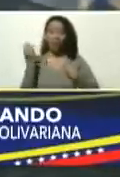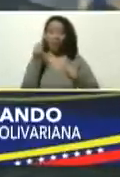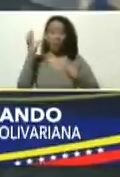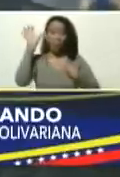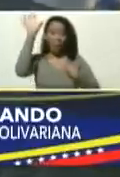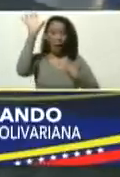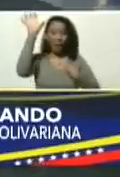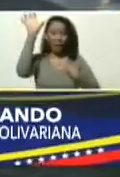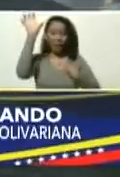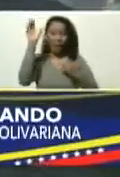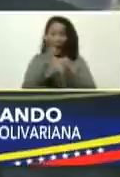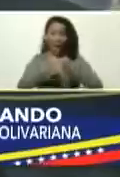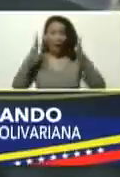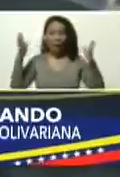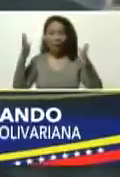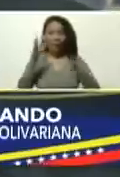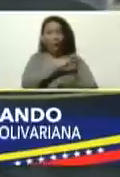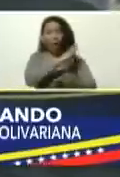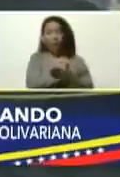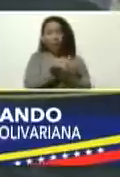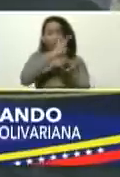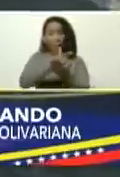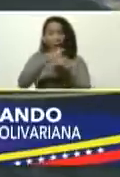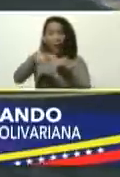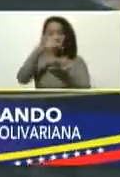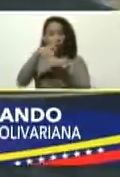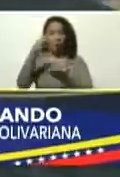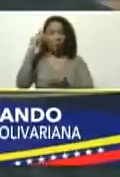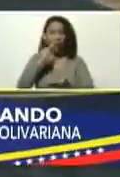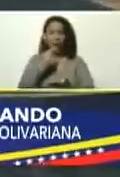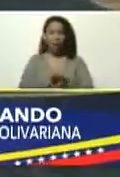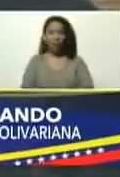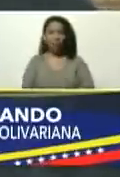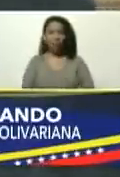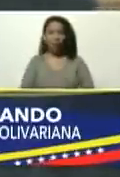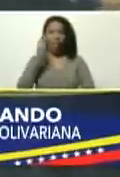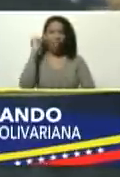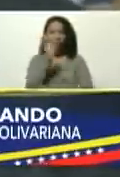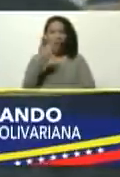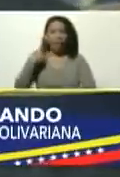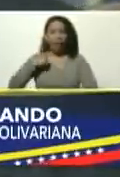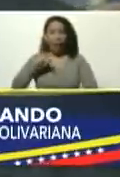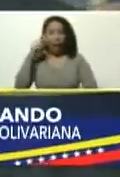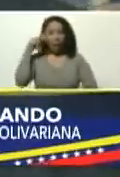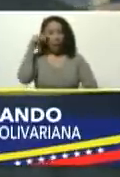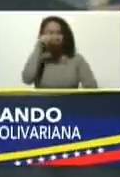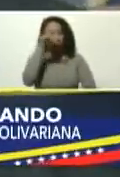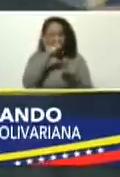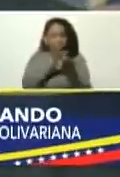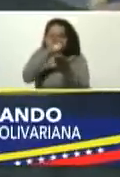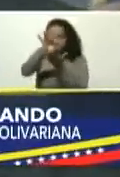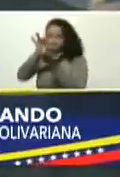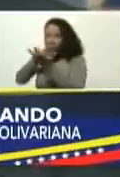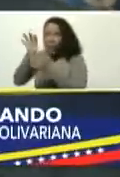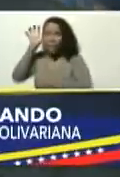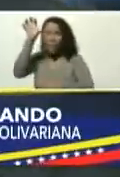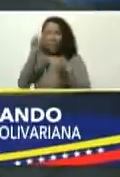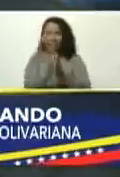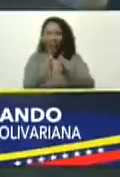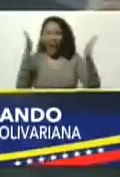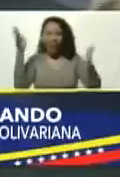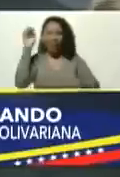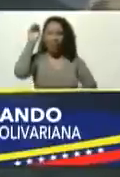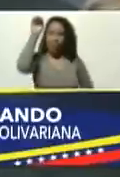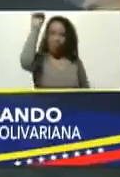grande. Y la Fuerza Armada Nacional Bolivariana debe tener visión estratégica de patria grande,